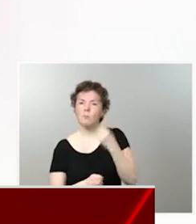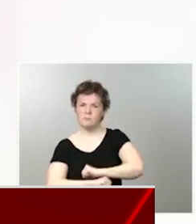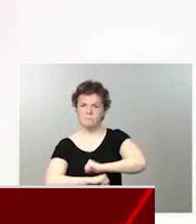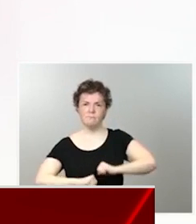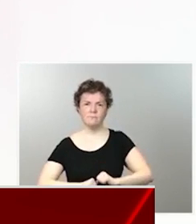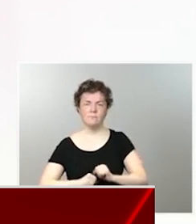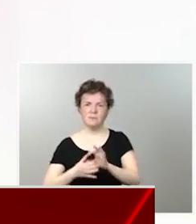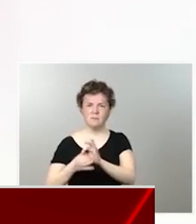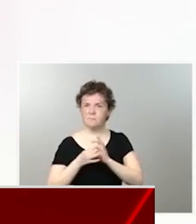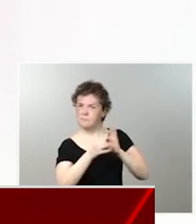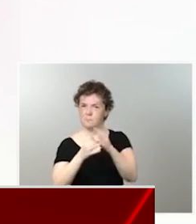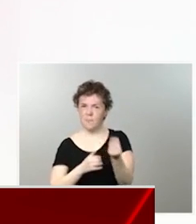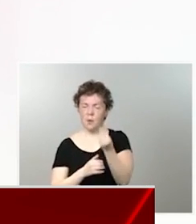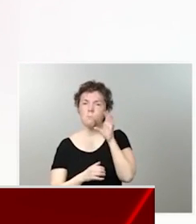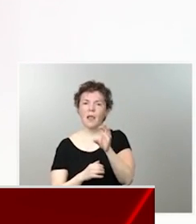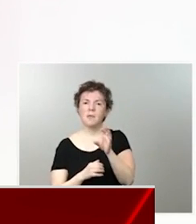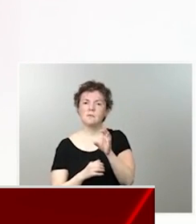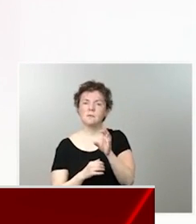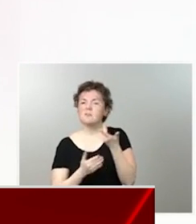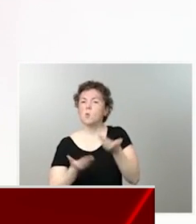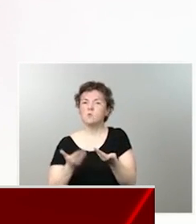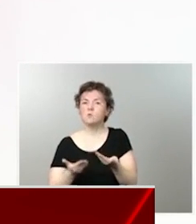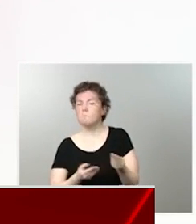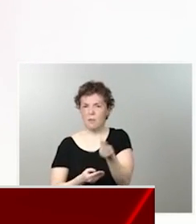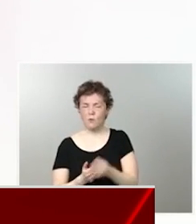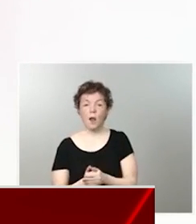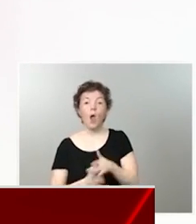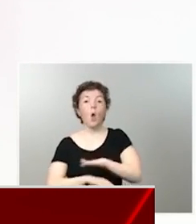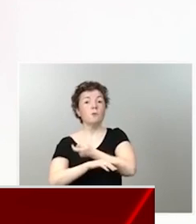que suspenden pagos, como sería el caso de España, que además sería